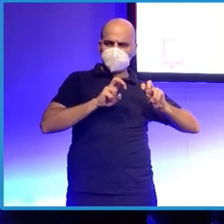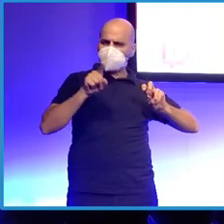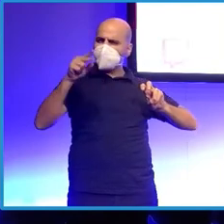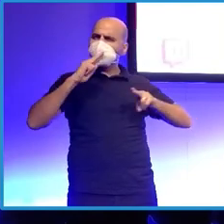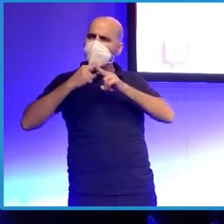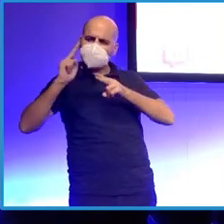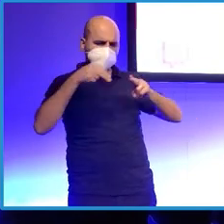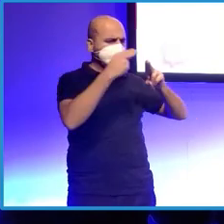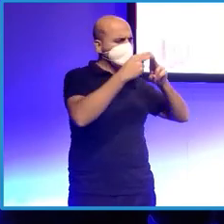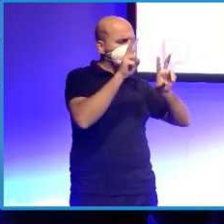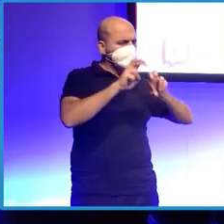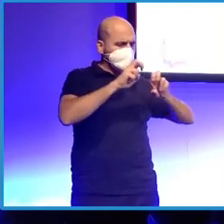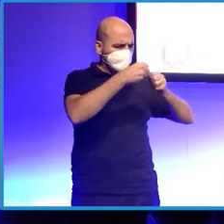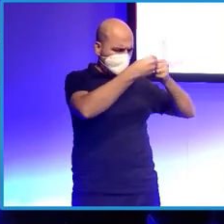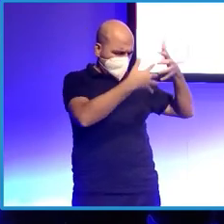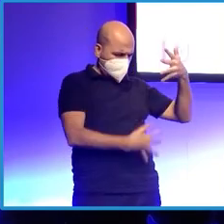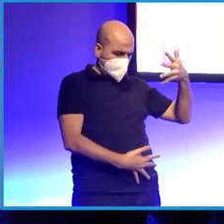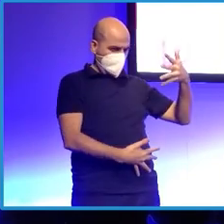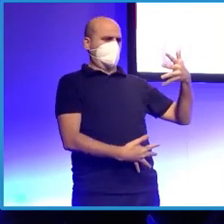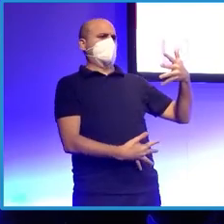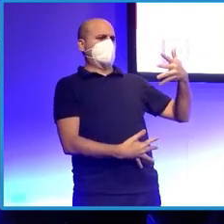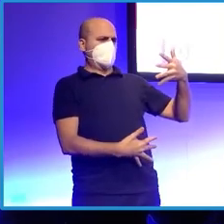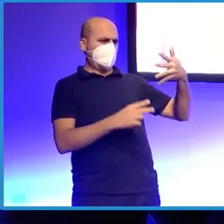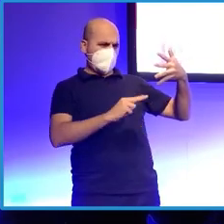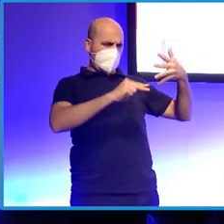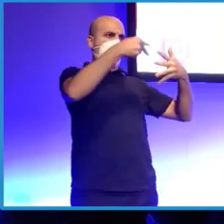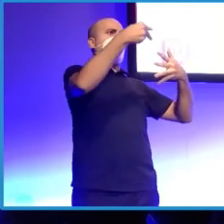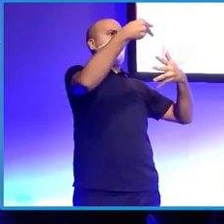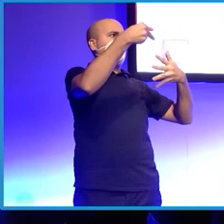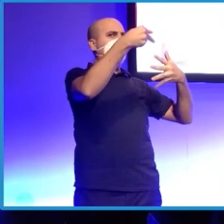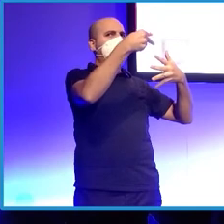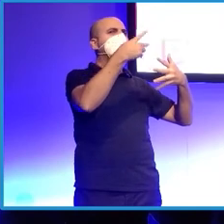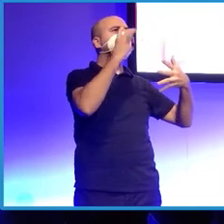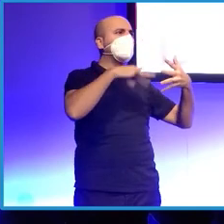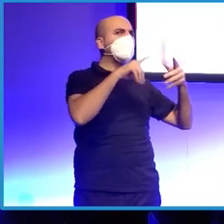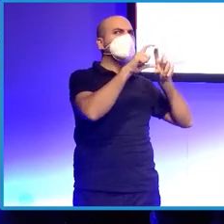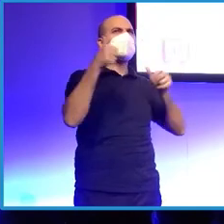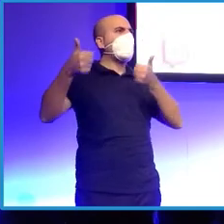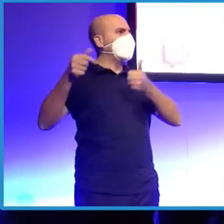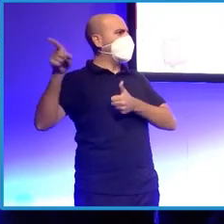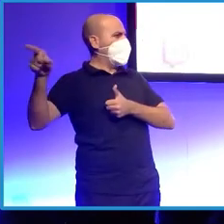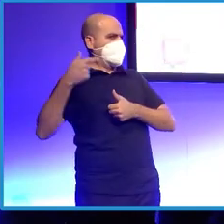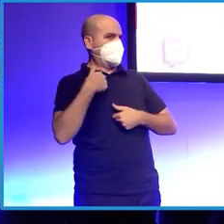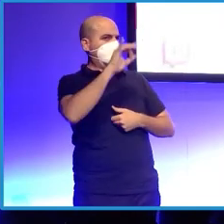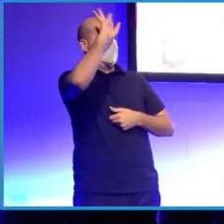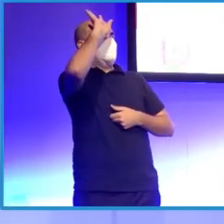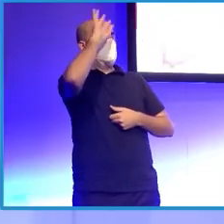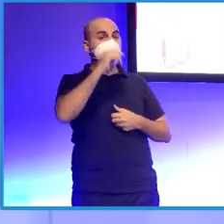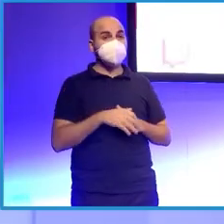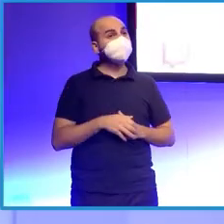primeras búsquedas dos compañías de la competencia muchísimo la atención y al final esto es algo que me ha